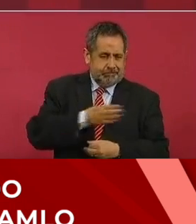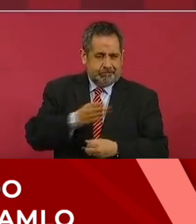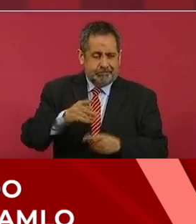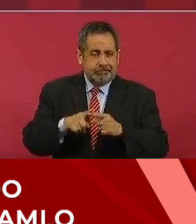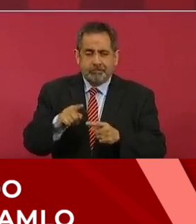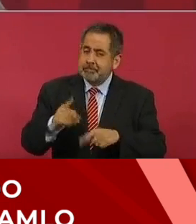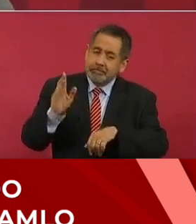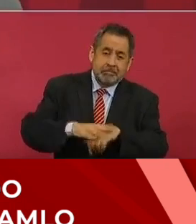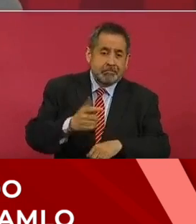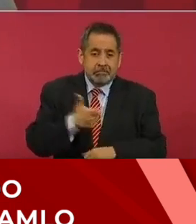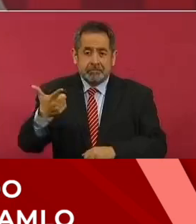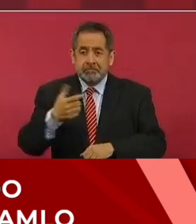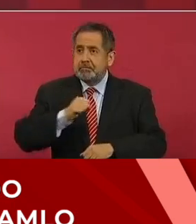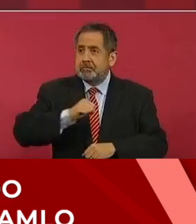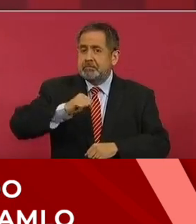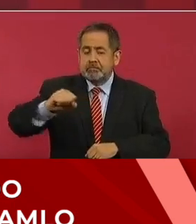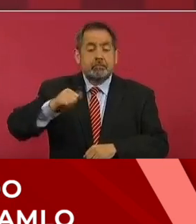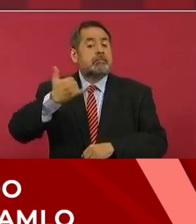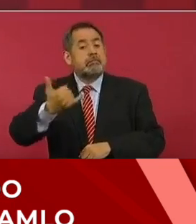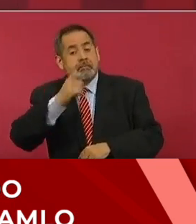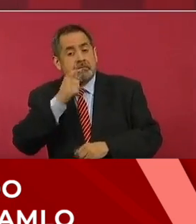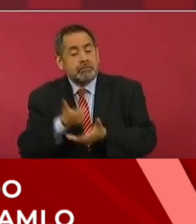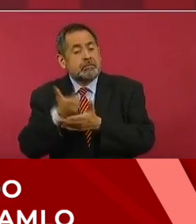repito, el flete